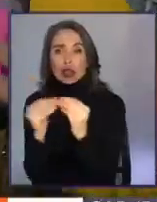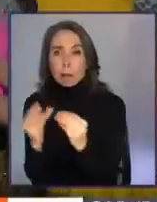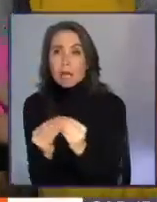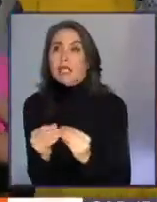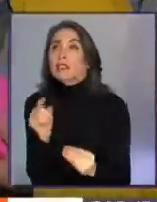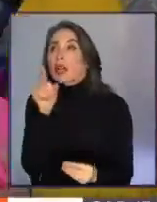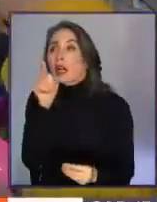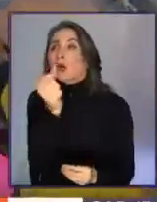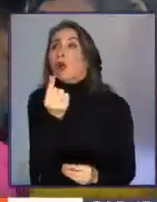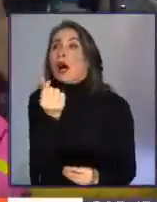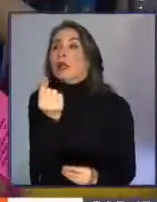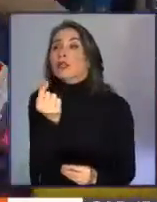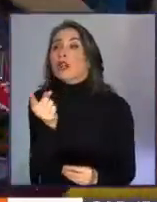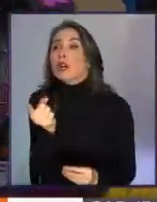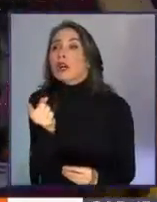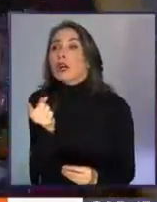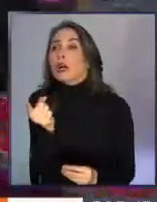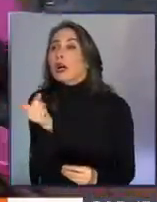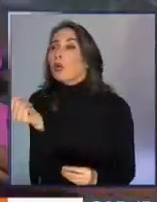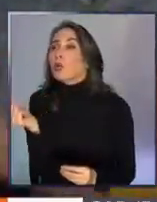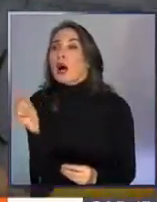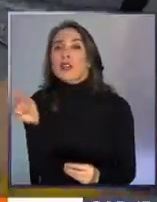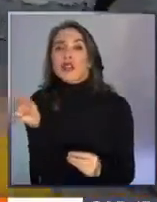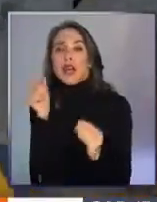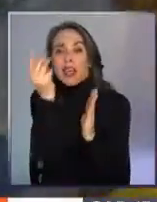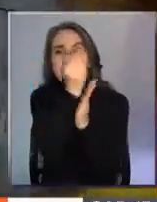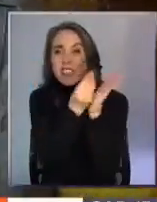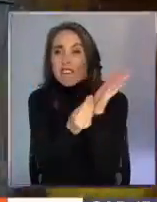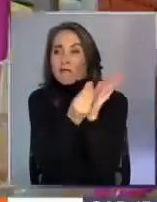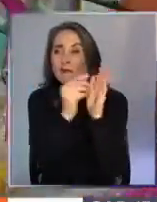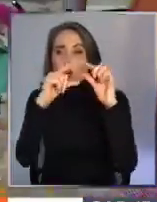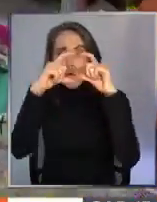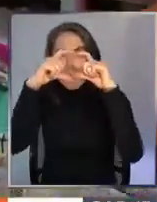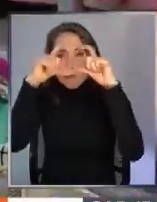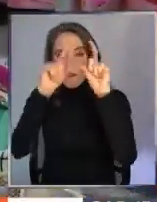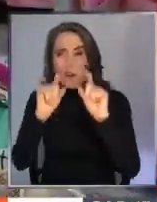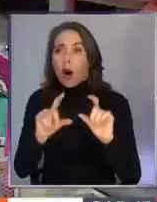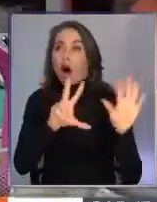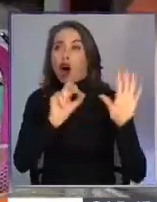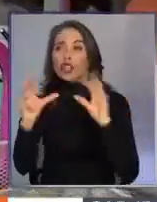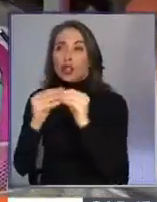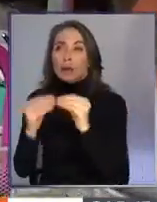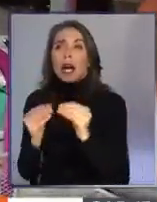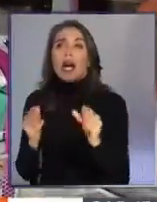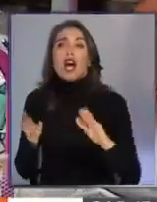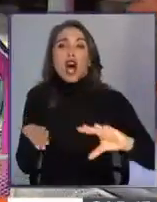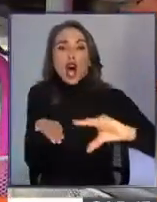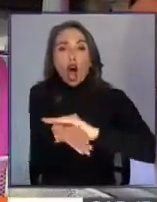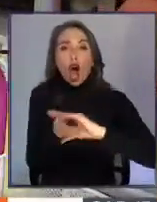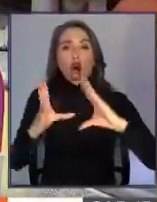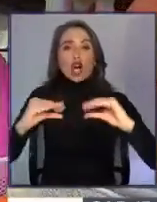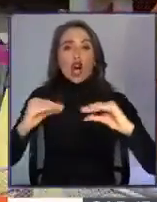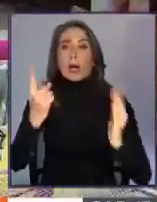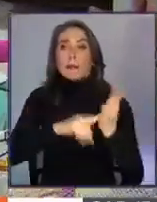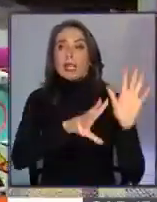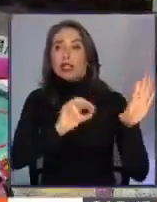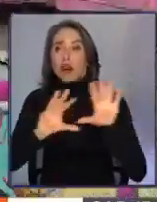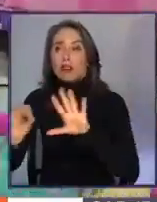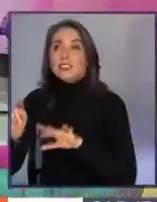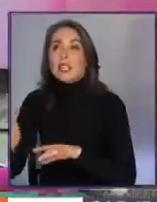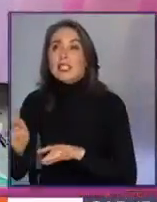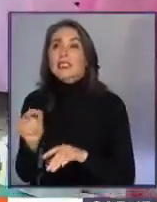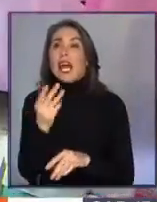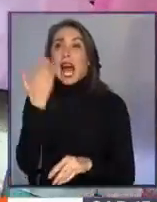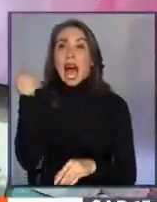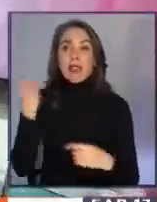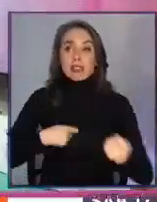esos que están ahí como con miren diseño? Estos con diseño, a 800. Fundas para cojines, a 1.009. Esto también te saldría como el